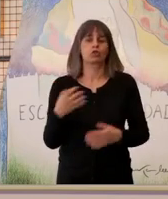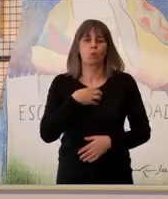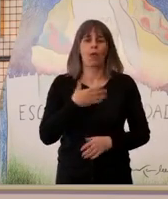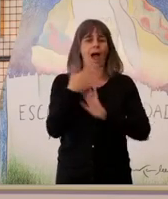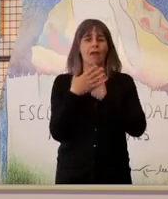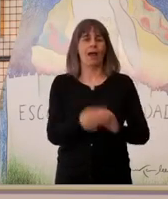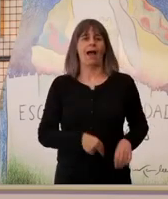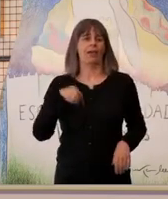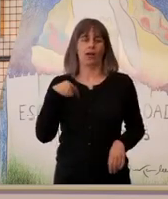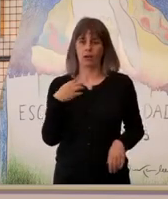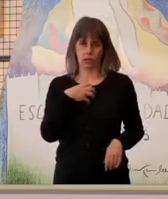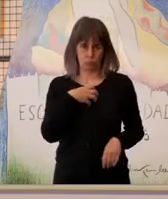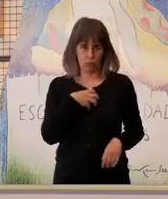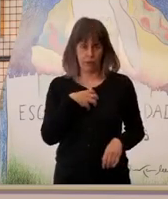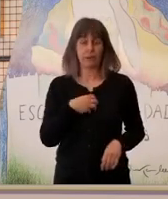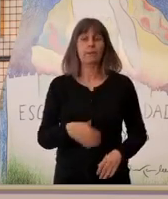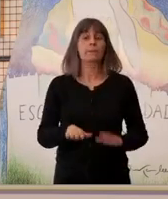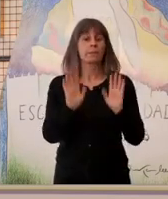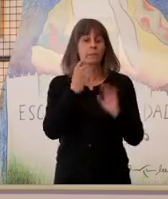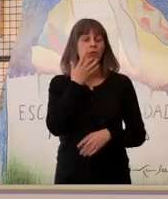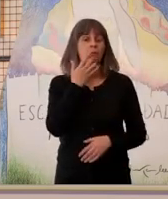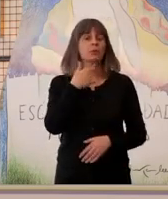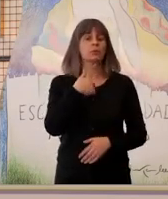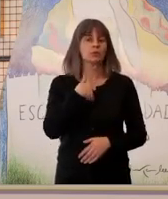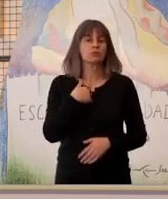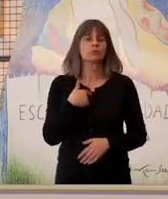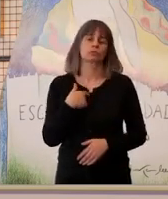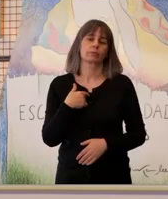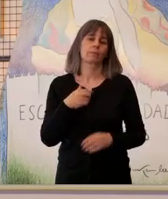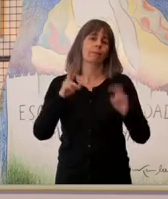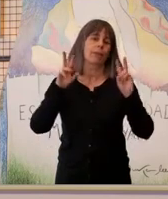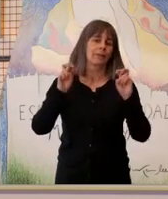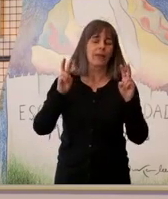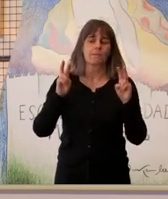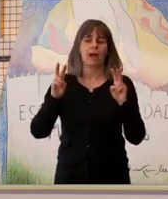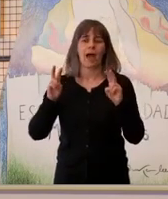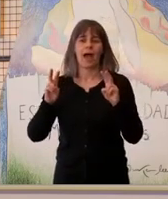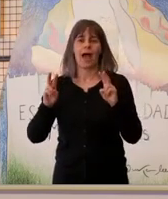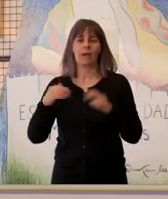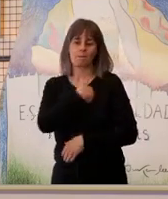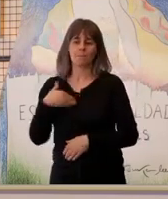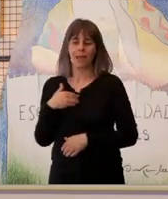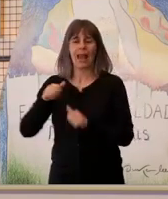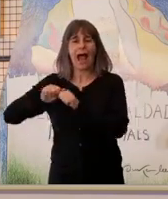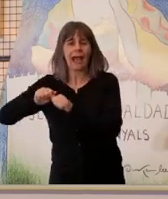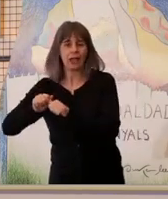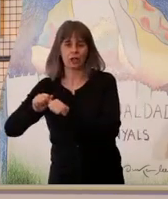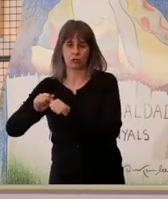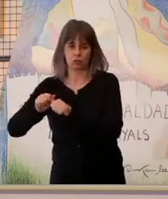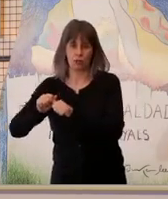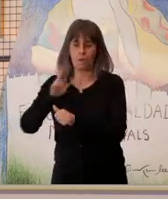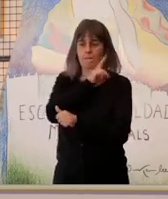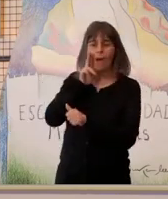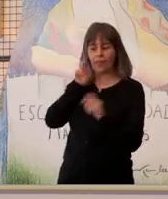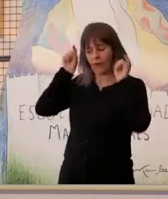bloque pero por ejemplo me he estado dedicando a esto de la transmisión de los géneros entre mujeres no de madres a hijas y he visto como